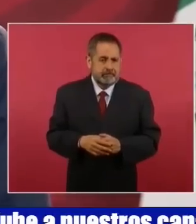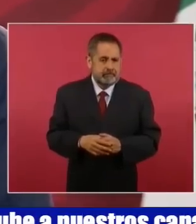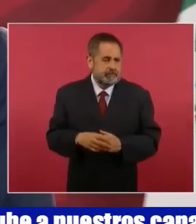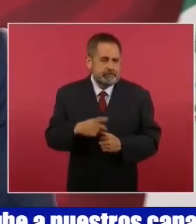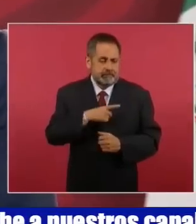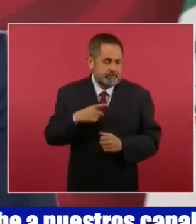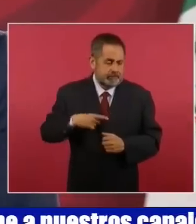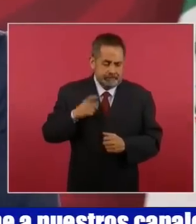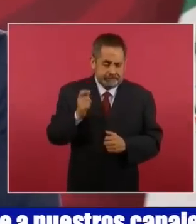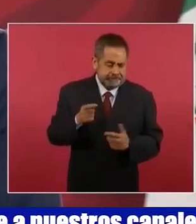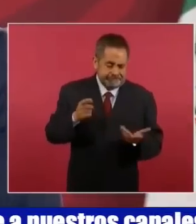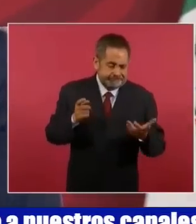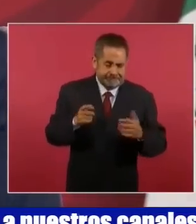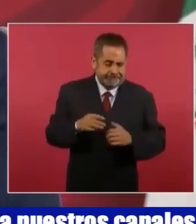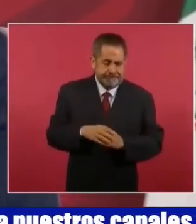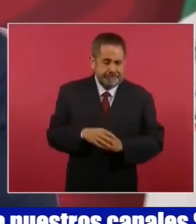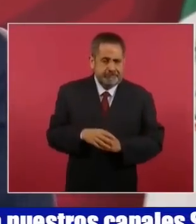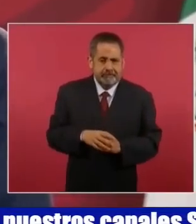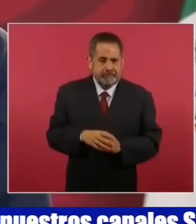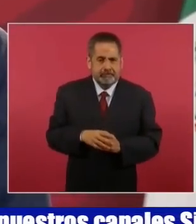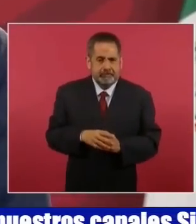ser